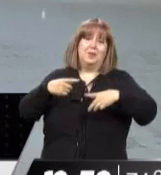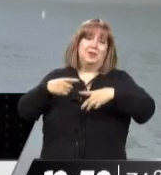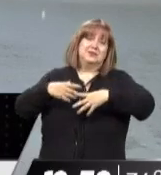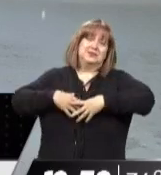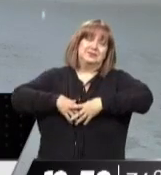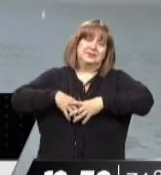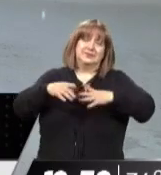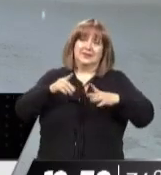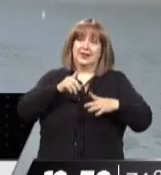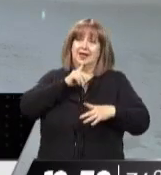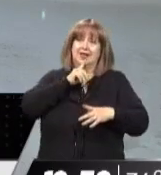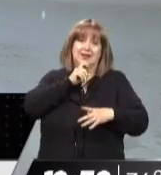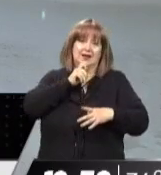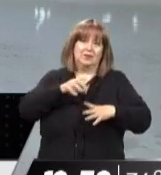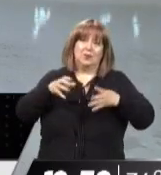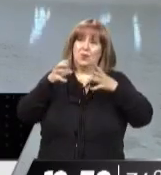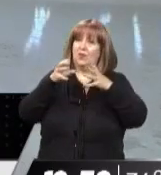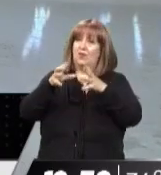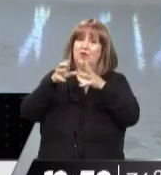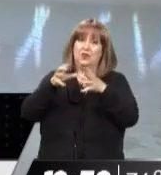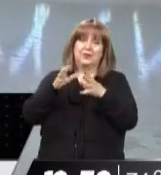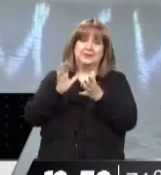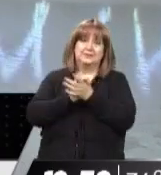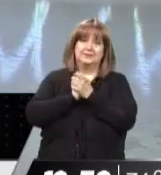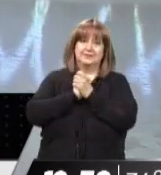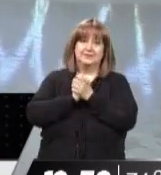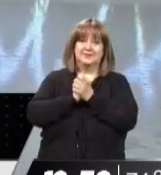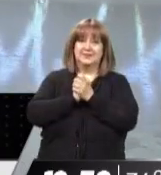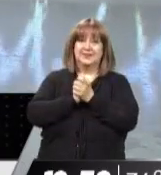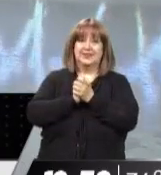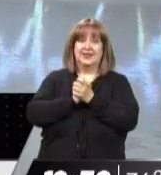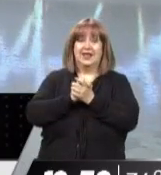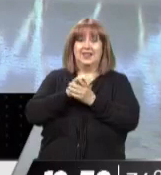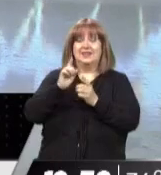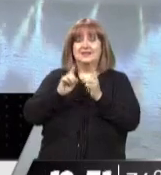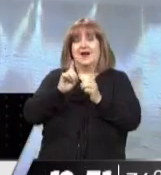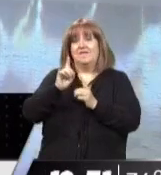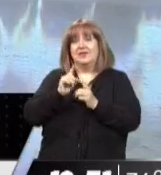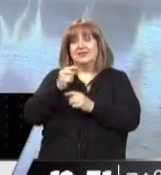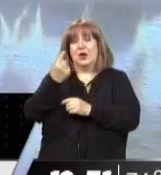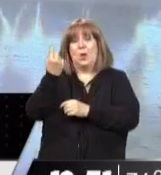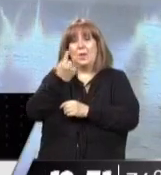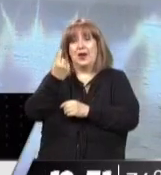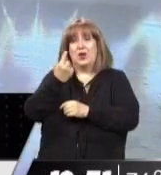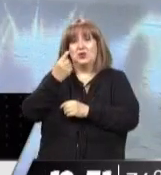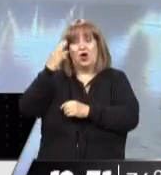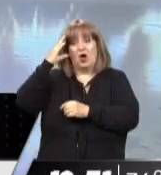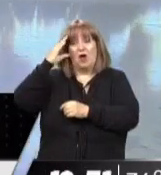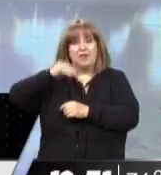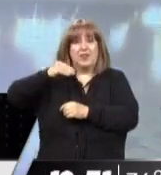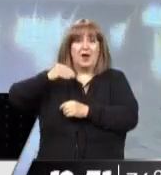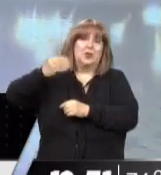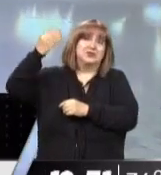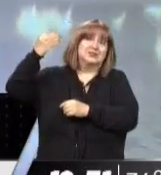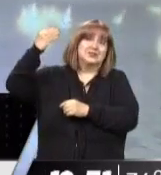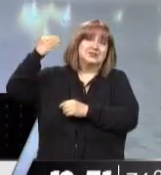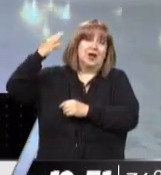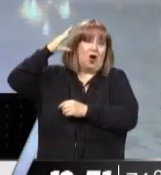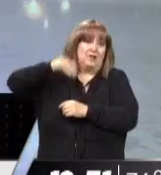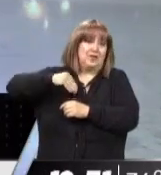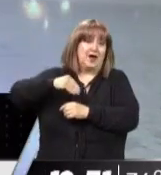masivo, todos juntos. Claro, claro, exactamente. No, por un minuto nos olvidamos de tanta cosa, ¿no?